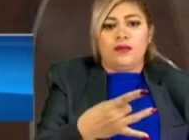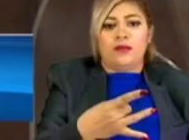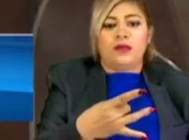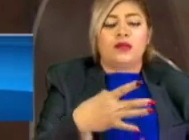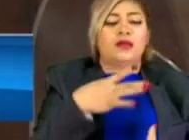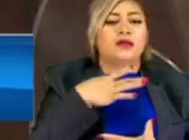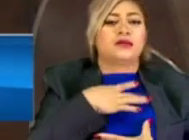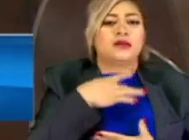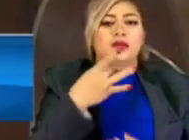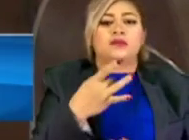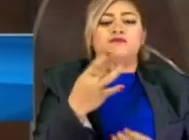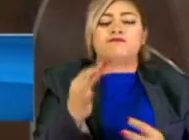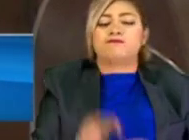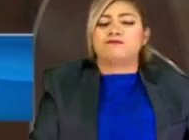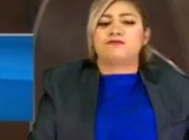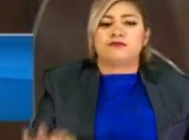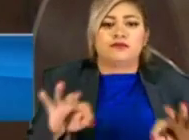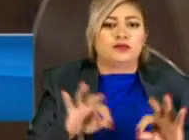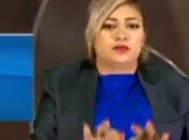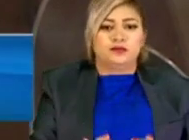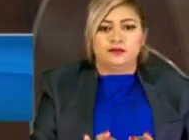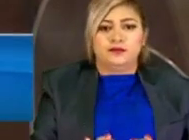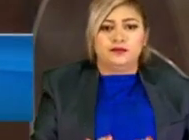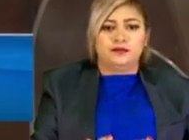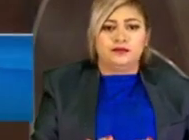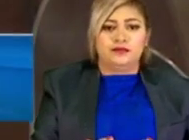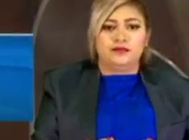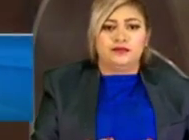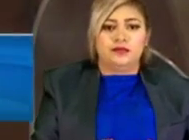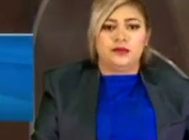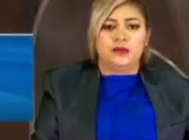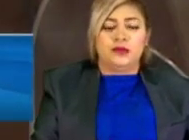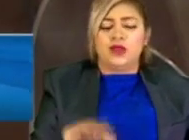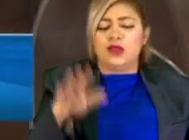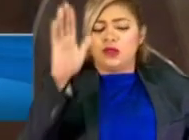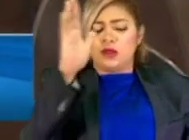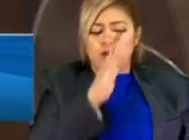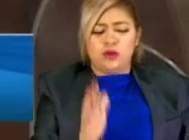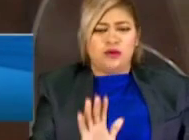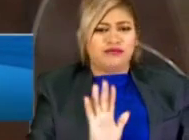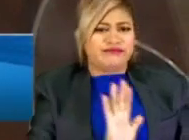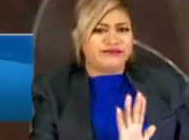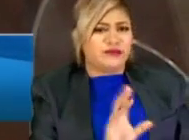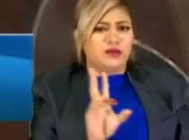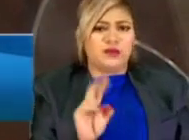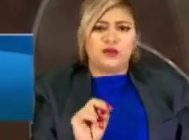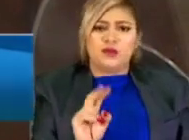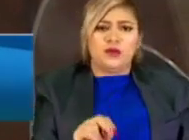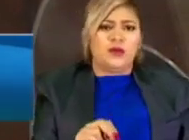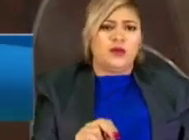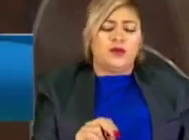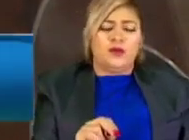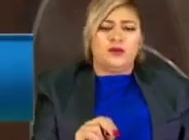nunca debió detenerse, que nunca debió dejarse